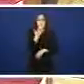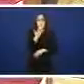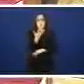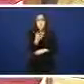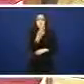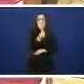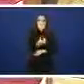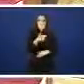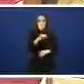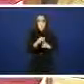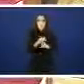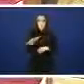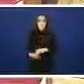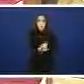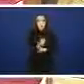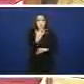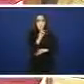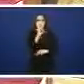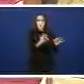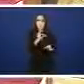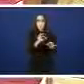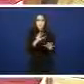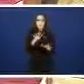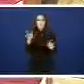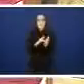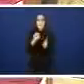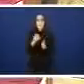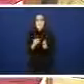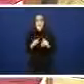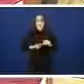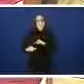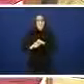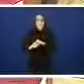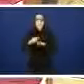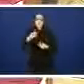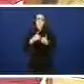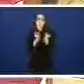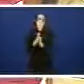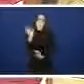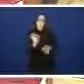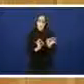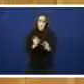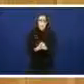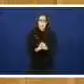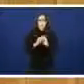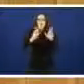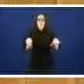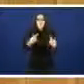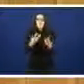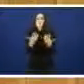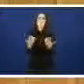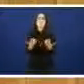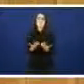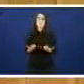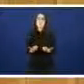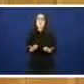primeiros tres días de baixa ata o 100% a partires do día 20. Modificase o texto refundido da Lei de Función Pública